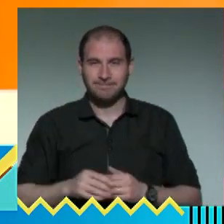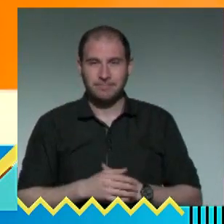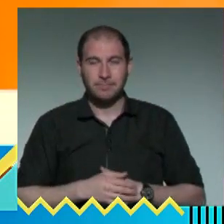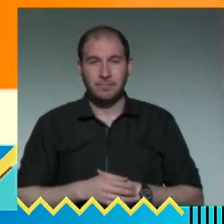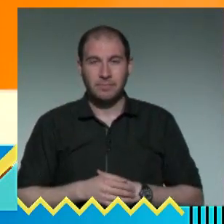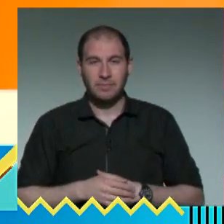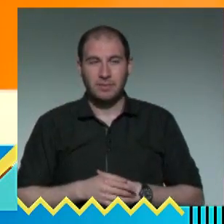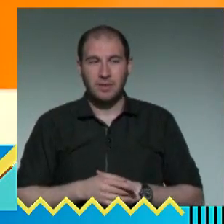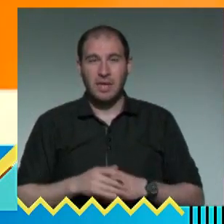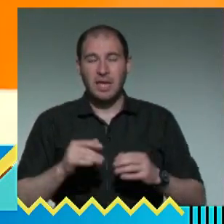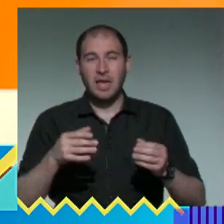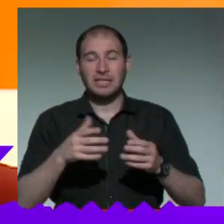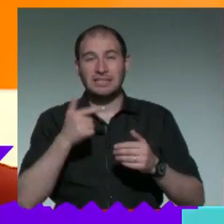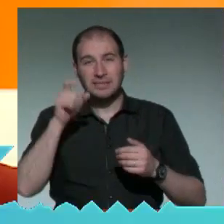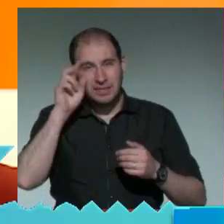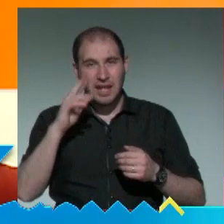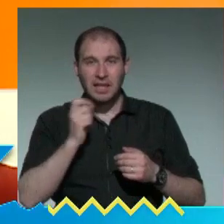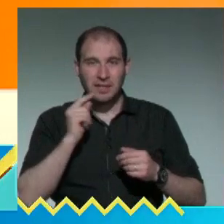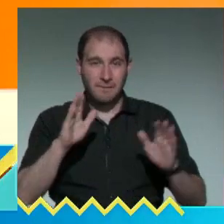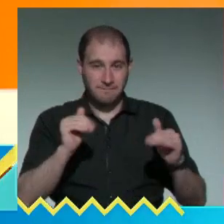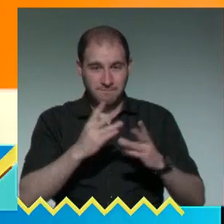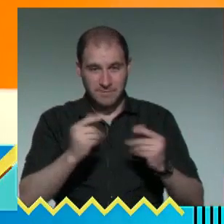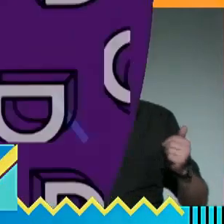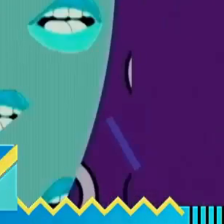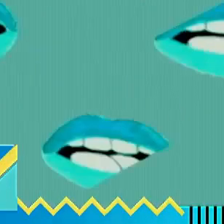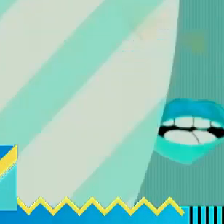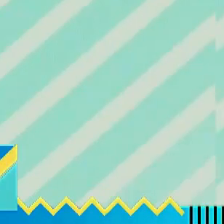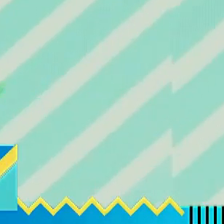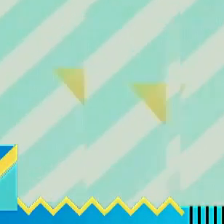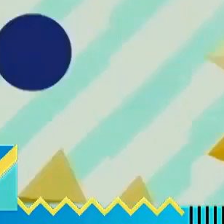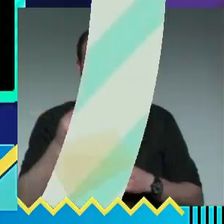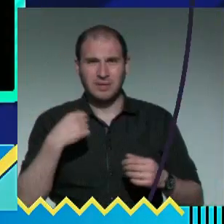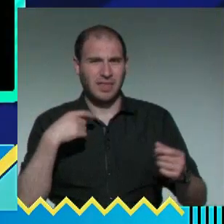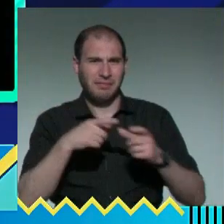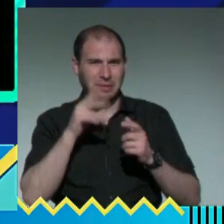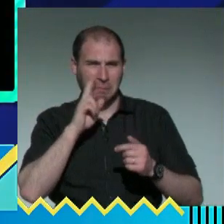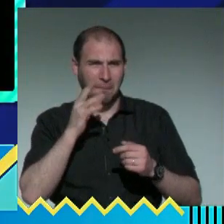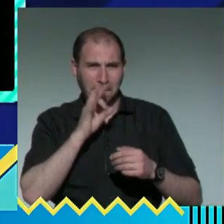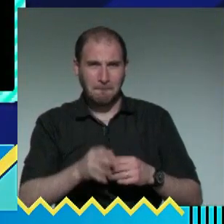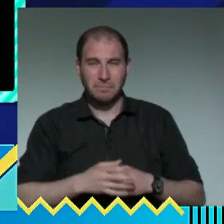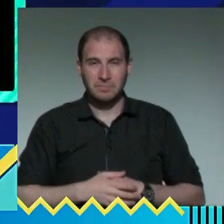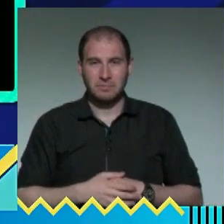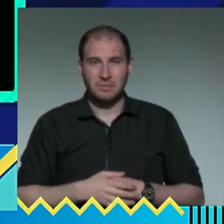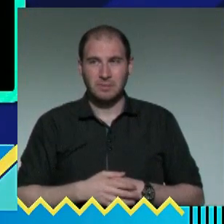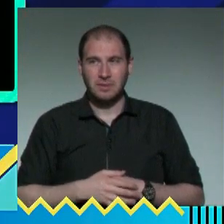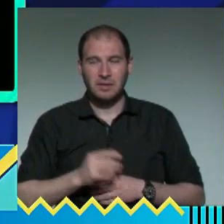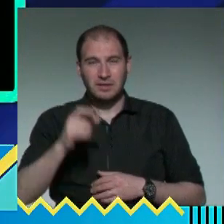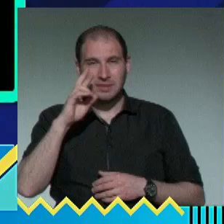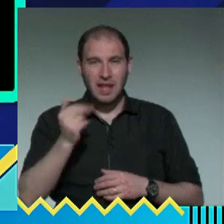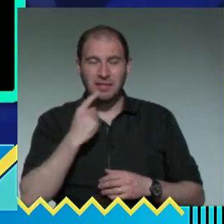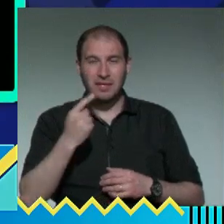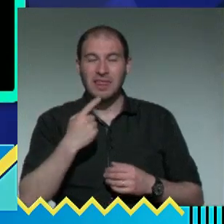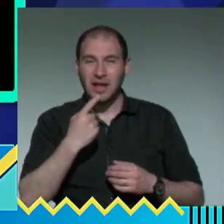cuando se despidió Cerati, que termina, yo recuerdo, nunca lo chequeé en un DVD o en no sé dónde, que Cerati dijo